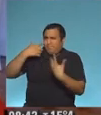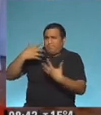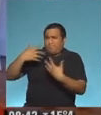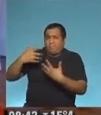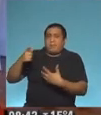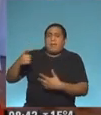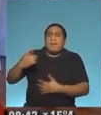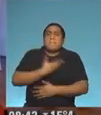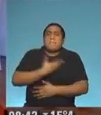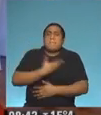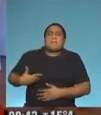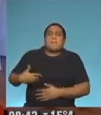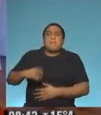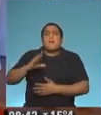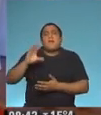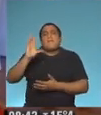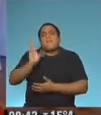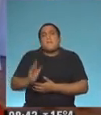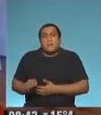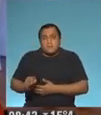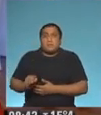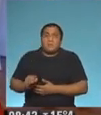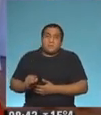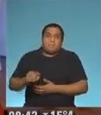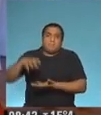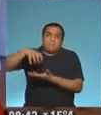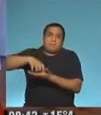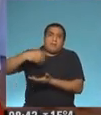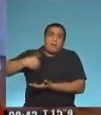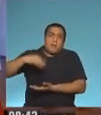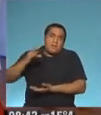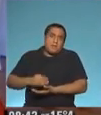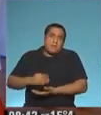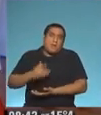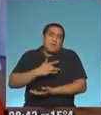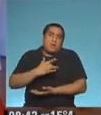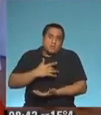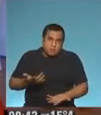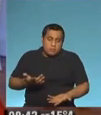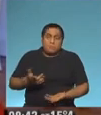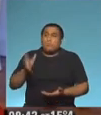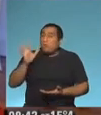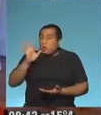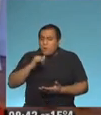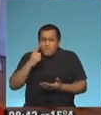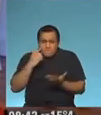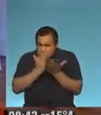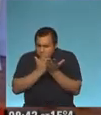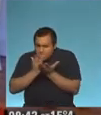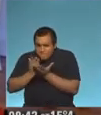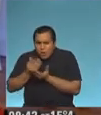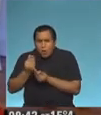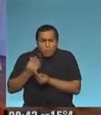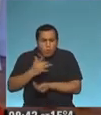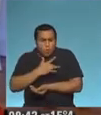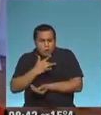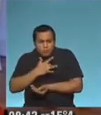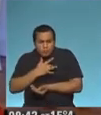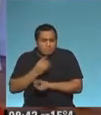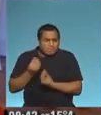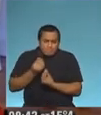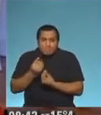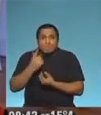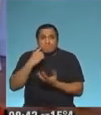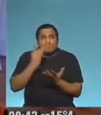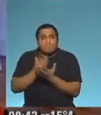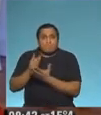el presidente de la Federación Argentina de Cardiología, una eminencia, realmente se dedican todos sus días a estudiar cómo funciona el corazón del ser humano. Así